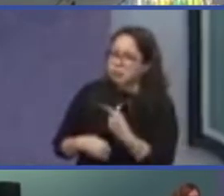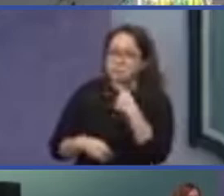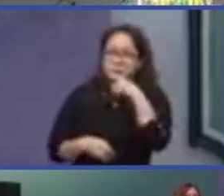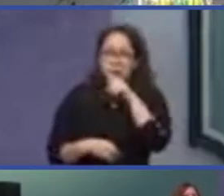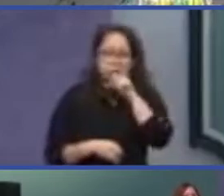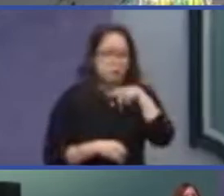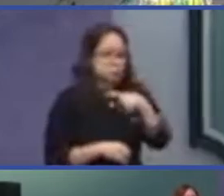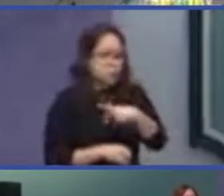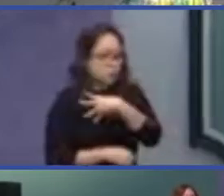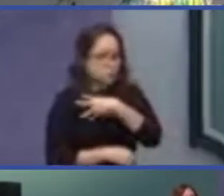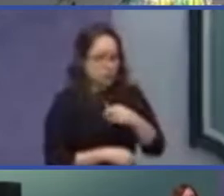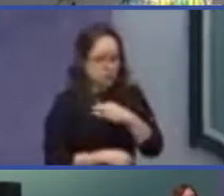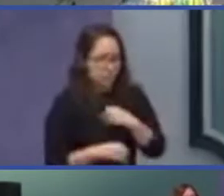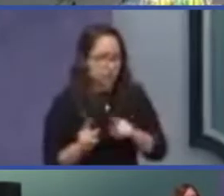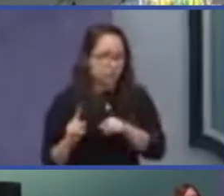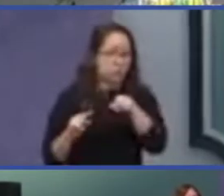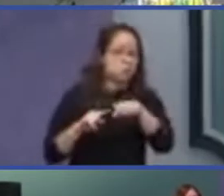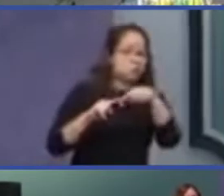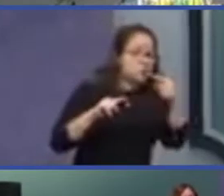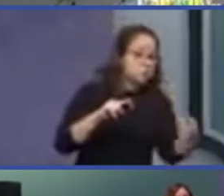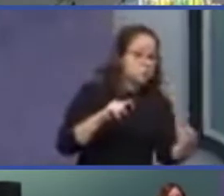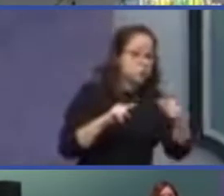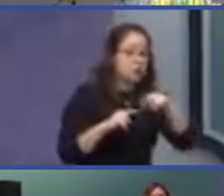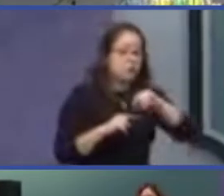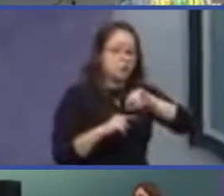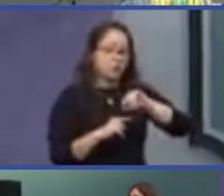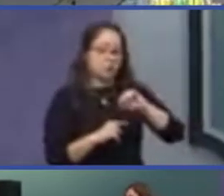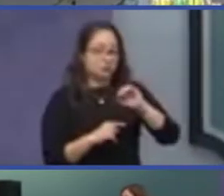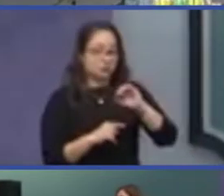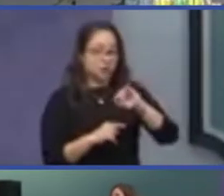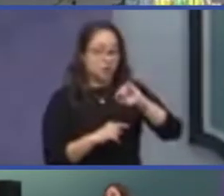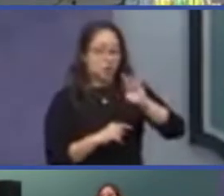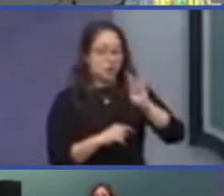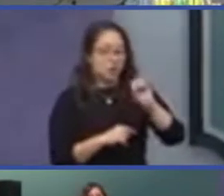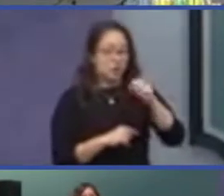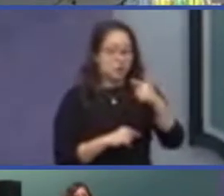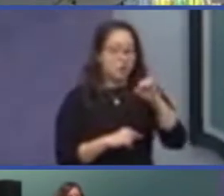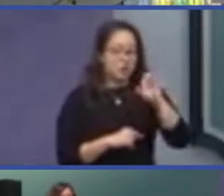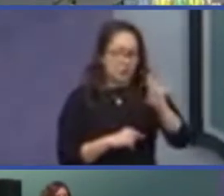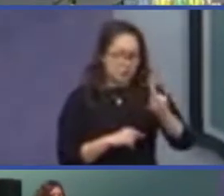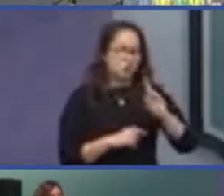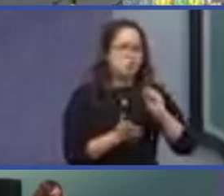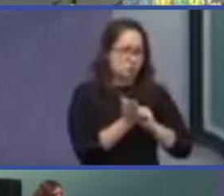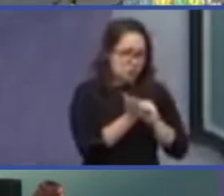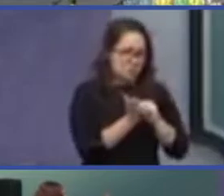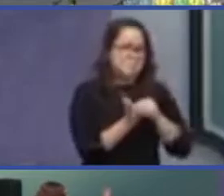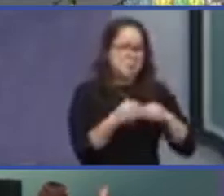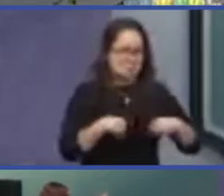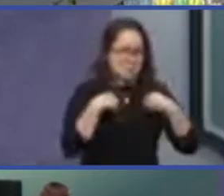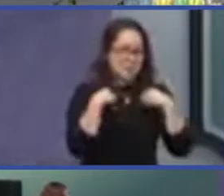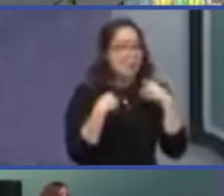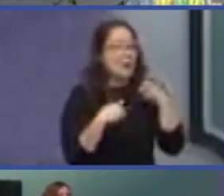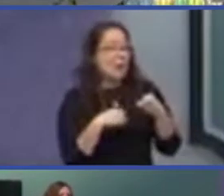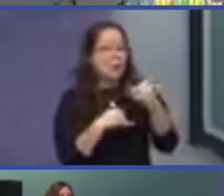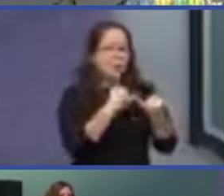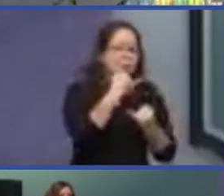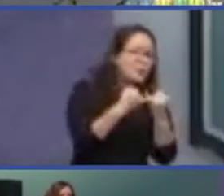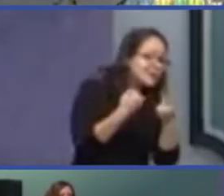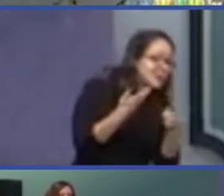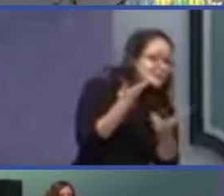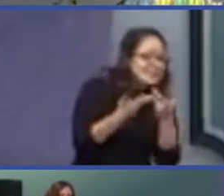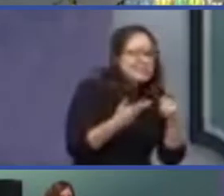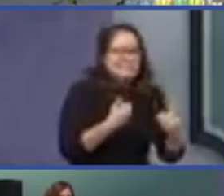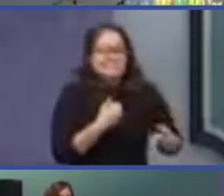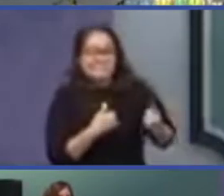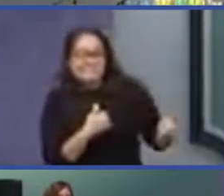de ese Penrose que se llama Roger Penrose que es un matemático que todavía está vivo, estaba jugando también con estas cosas del infinito